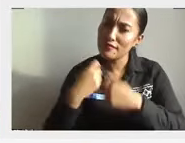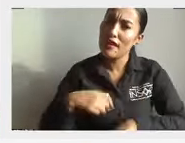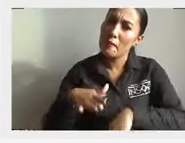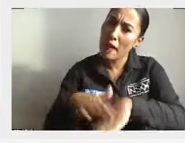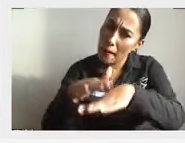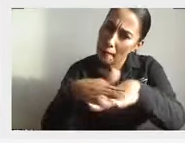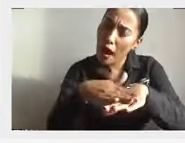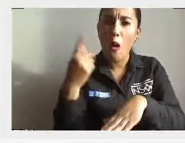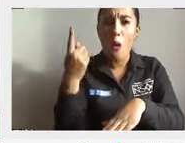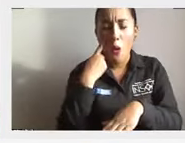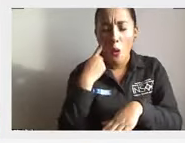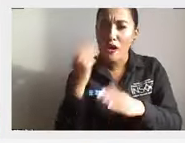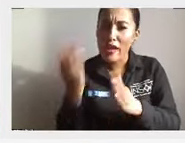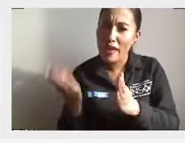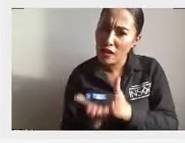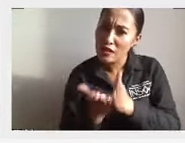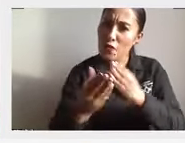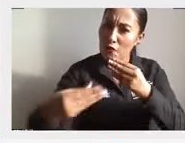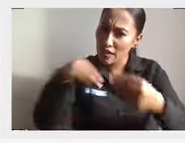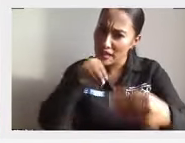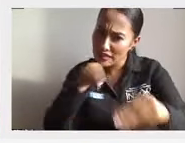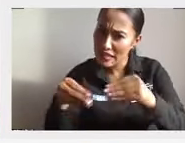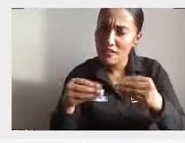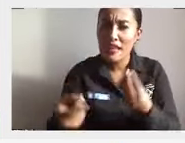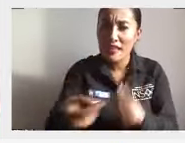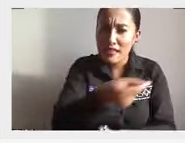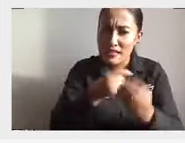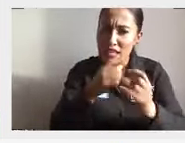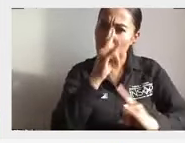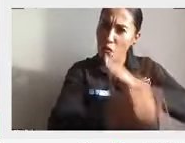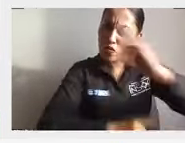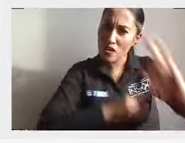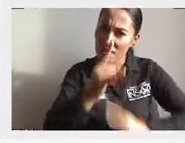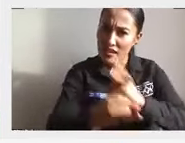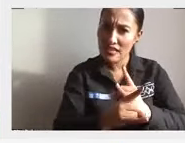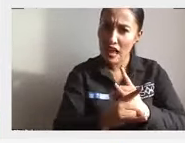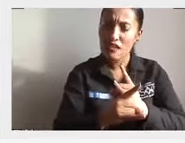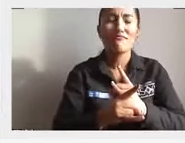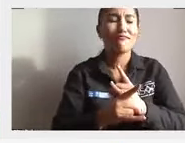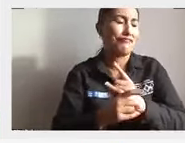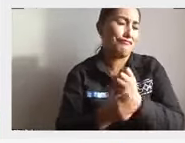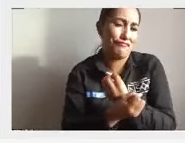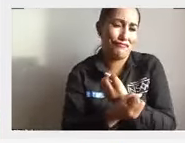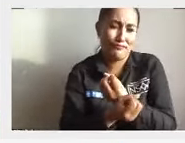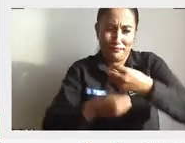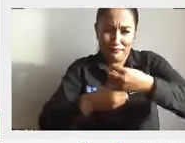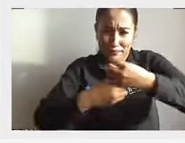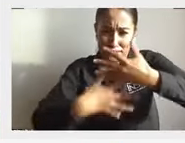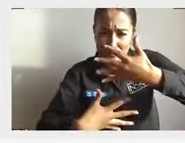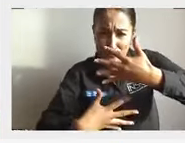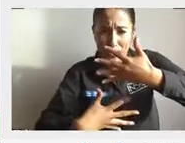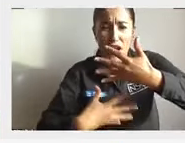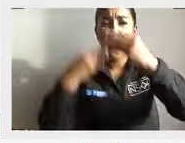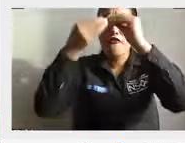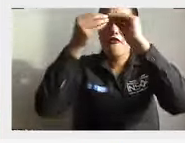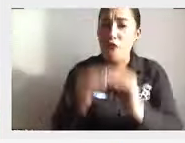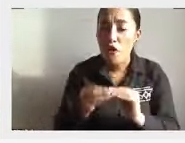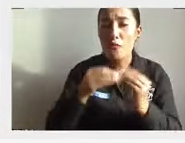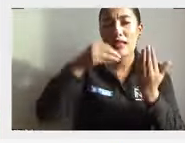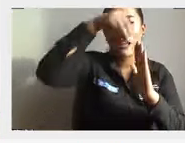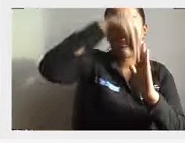de la flexibilización y el diseño universal, de cómo yo puedo tener múltiples formas de presentar un contenido,